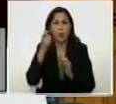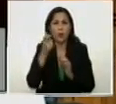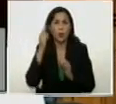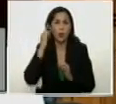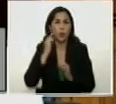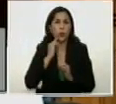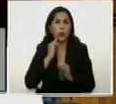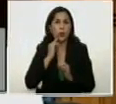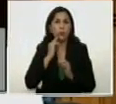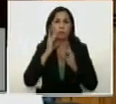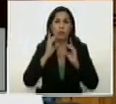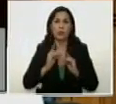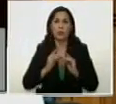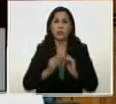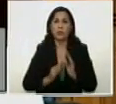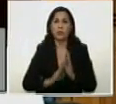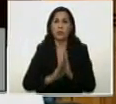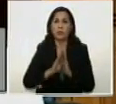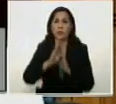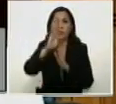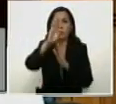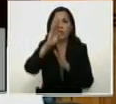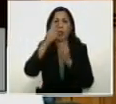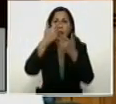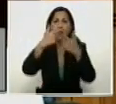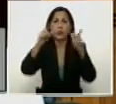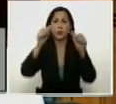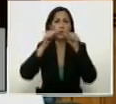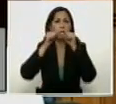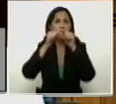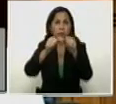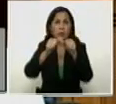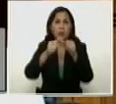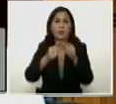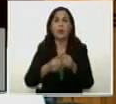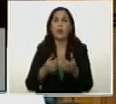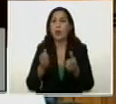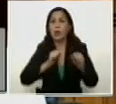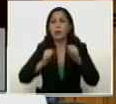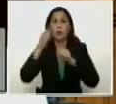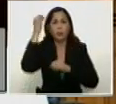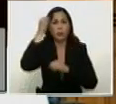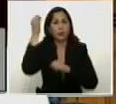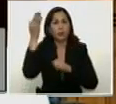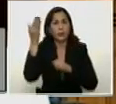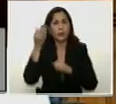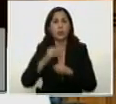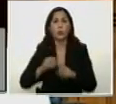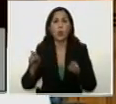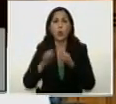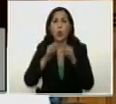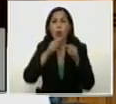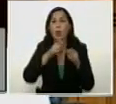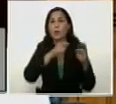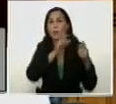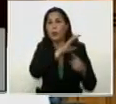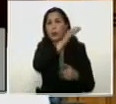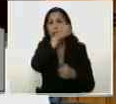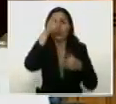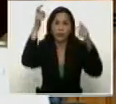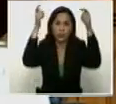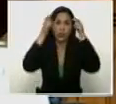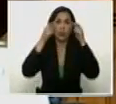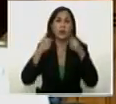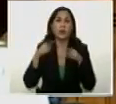Bolívar de seguir conduciendo su destino hacia la liberación definitiva bajo la acción y pensamiento del comandante Hugo Chávez, así como